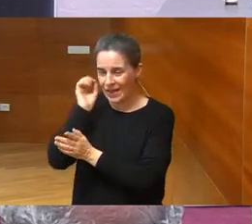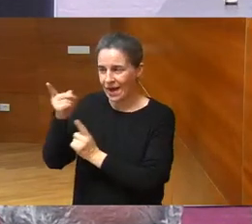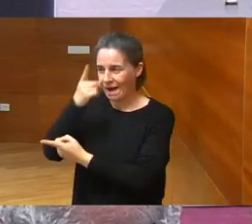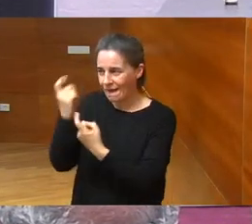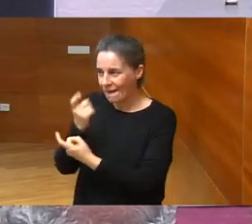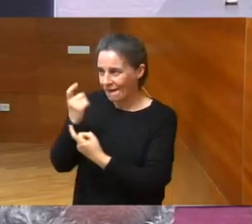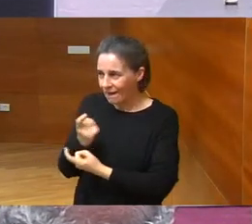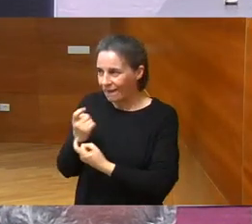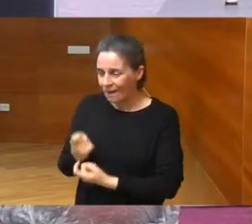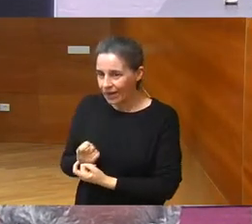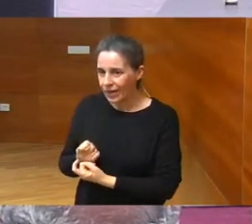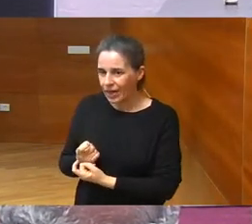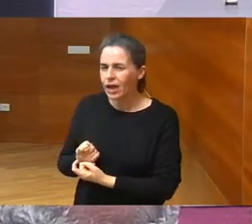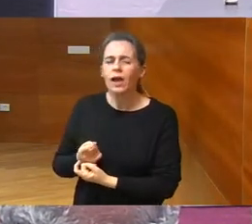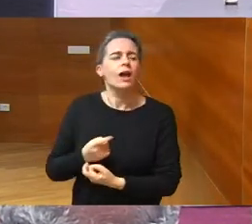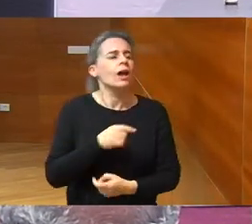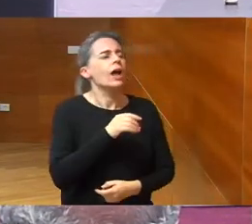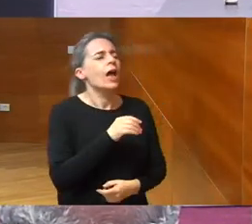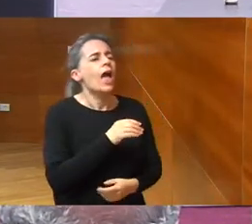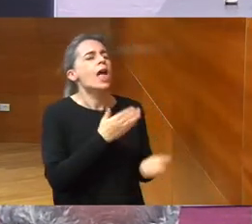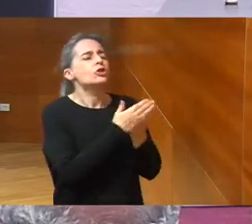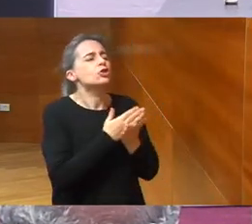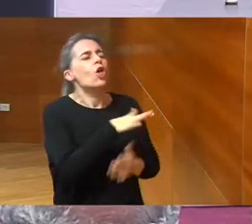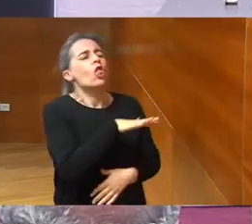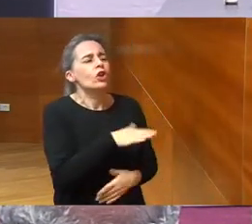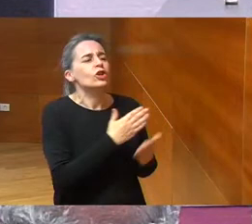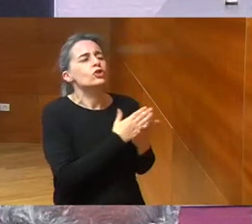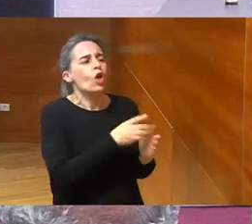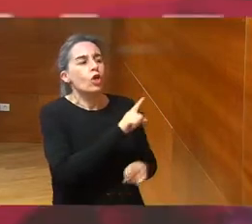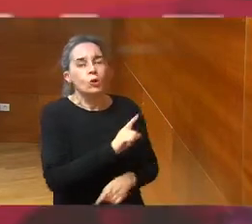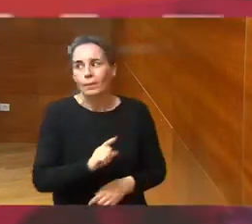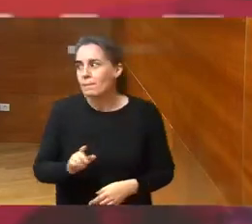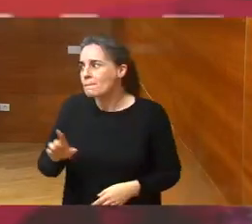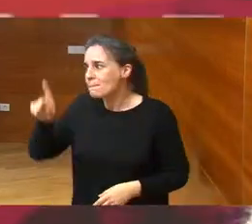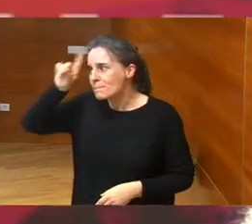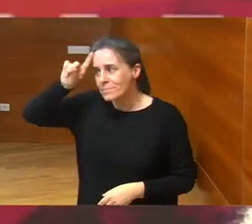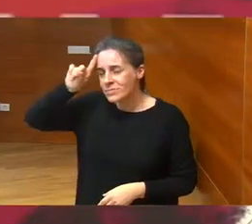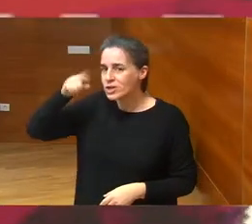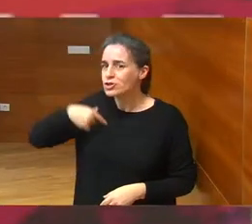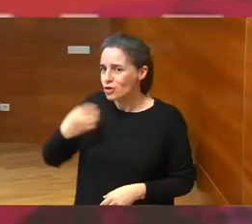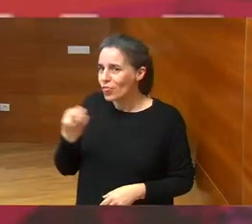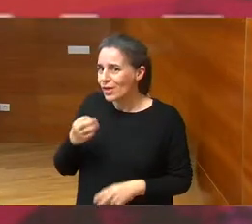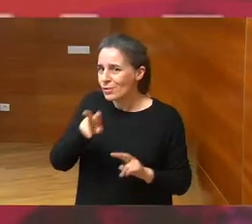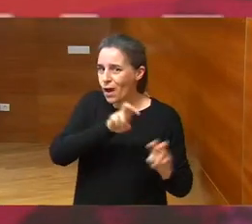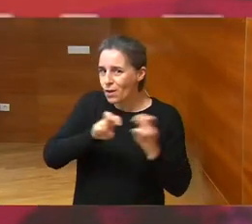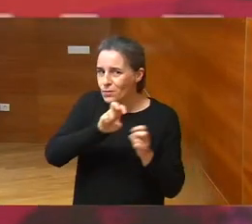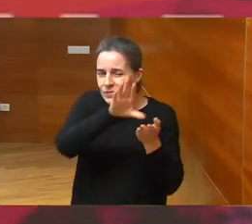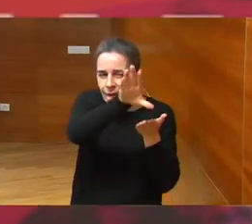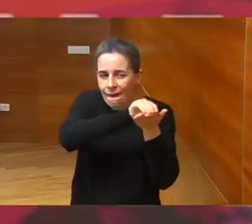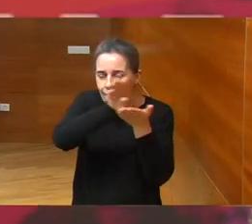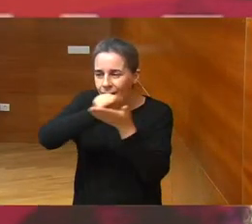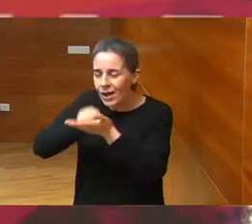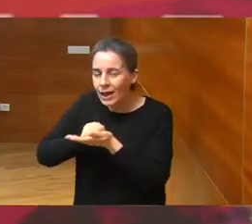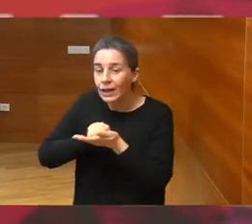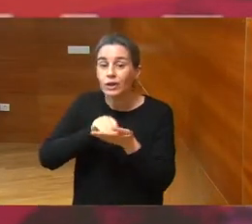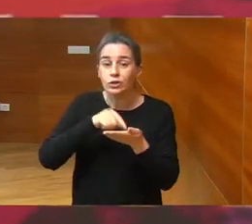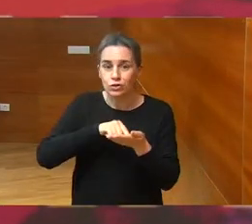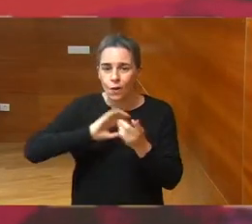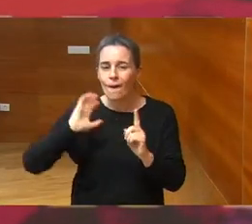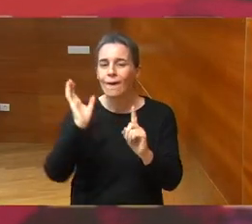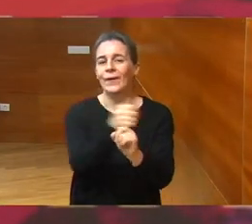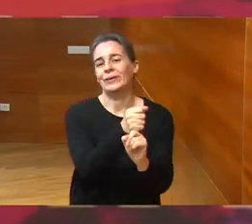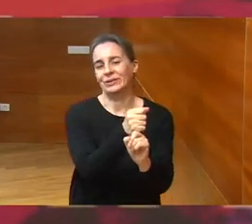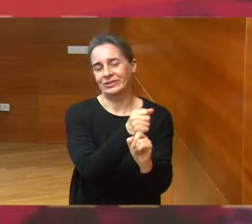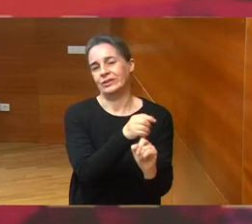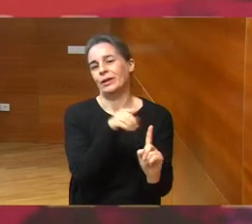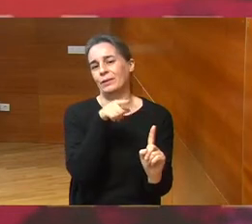dónde es todo diseño web a buscarlo voy a buscarlo Bueno pues a tope yodato y pensó que